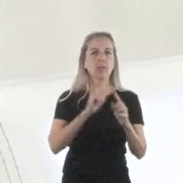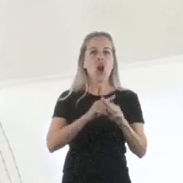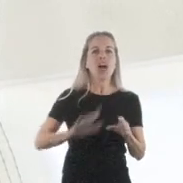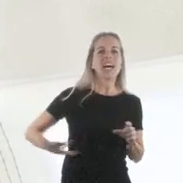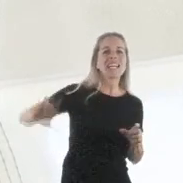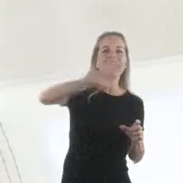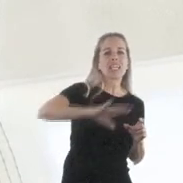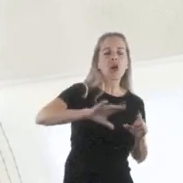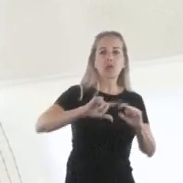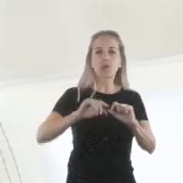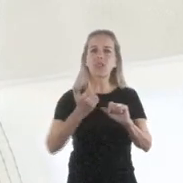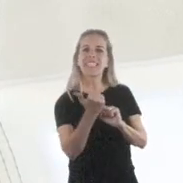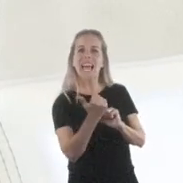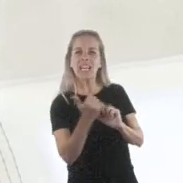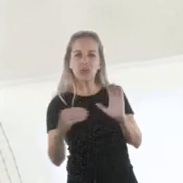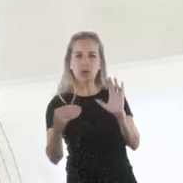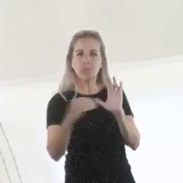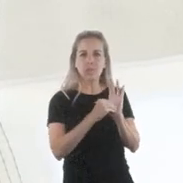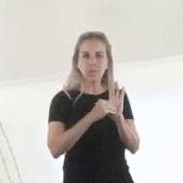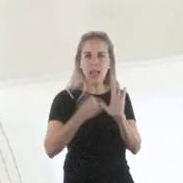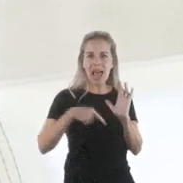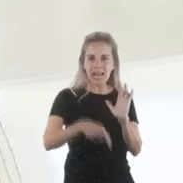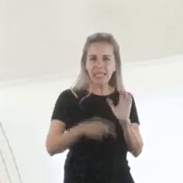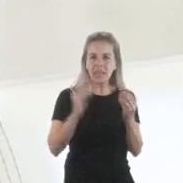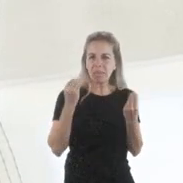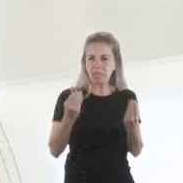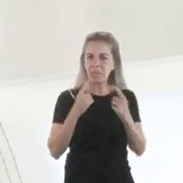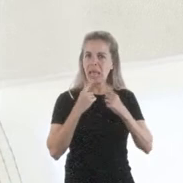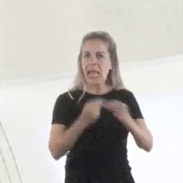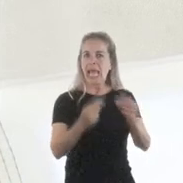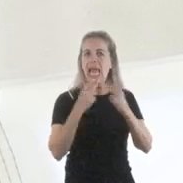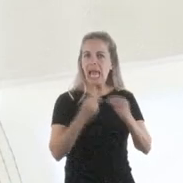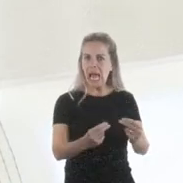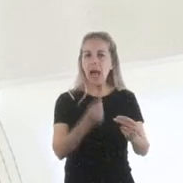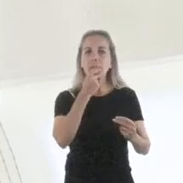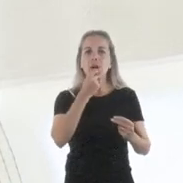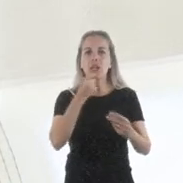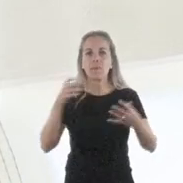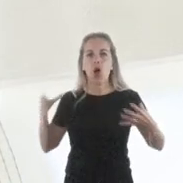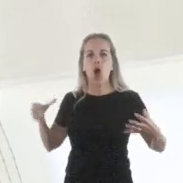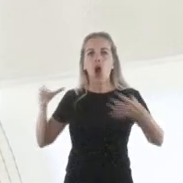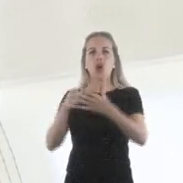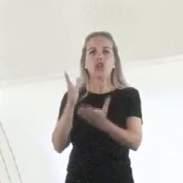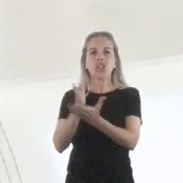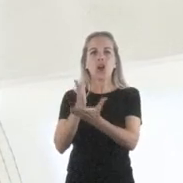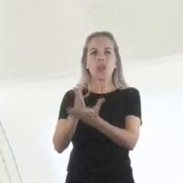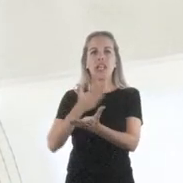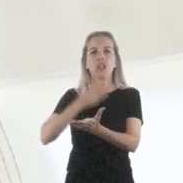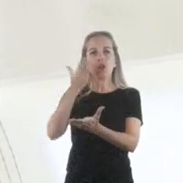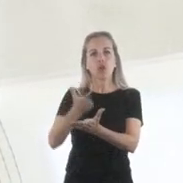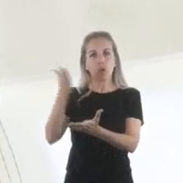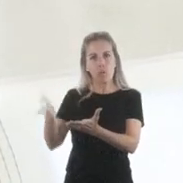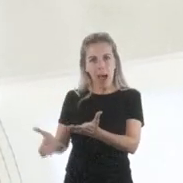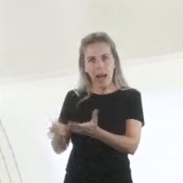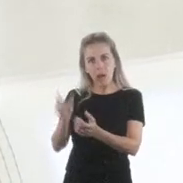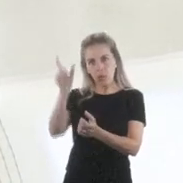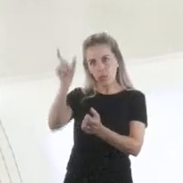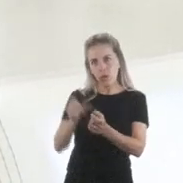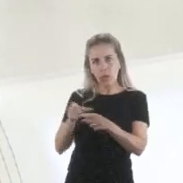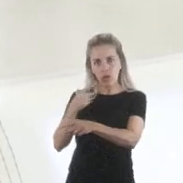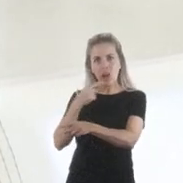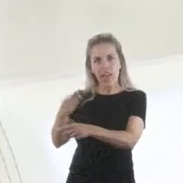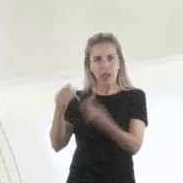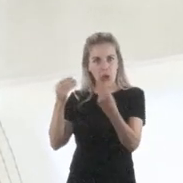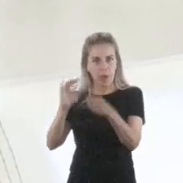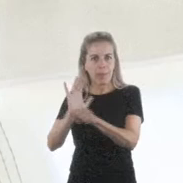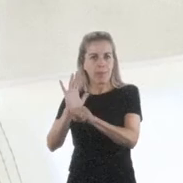se suma a algunas quejas públicas. Alemania, por ejemplo, en el Consejo de Derechos Humanos habló de presiones sobre el